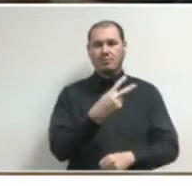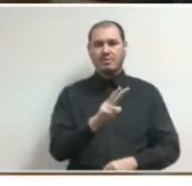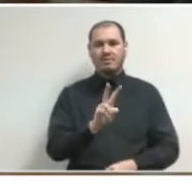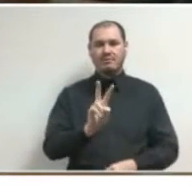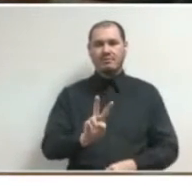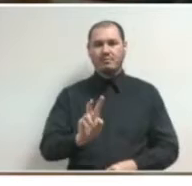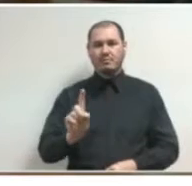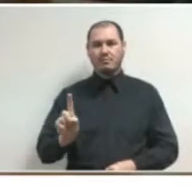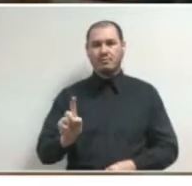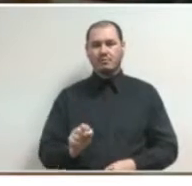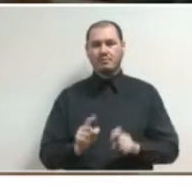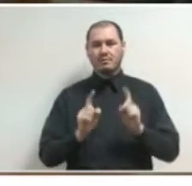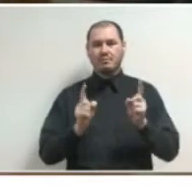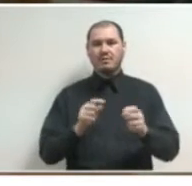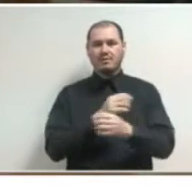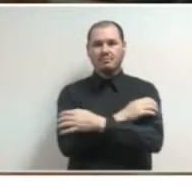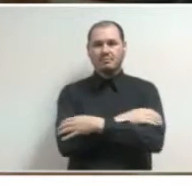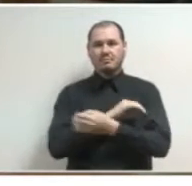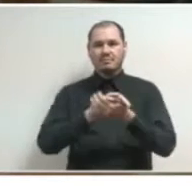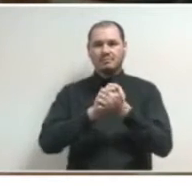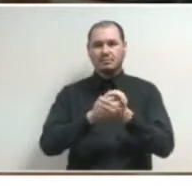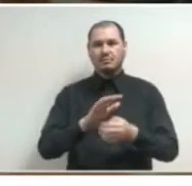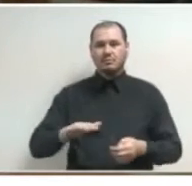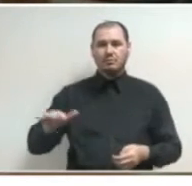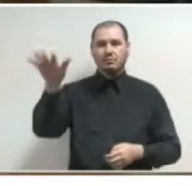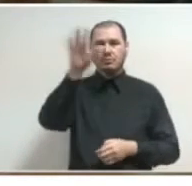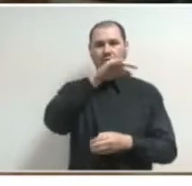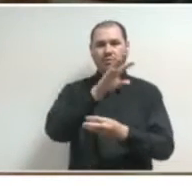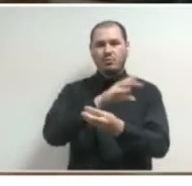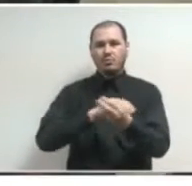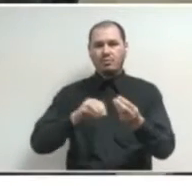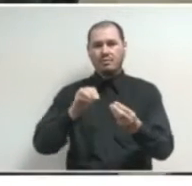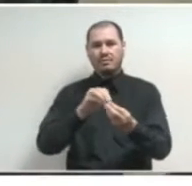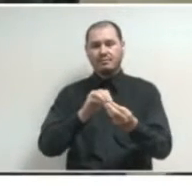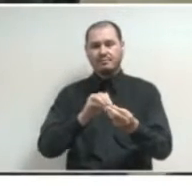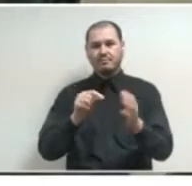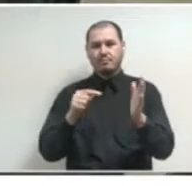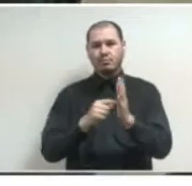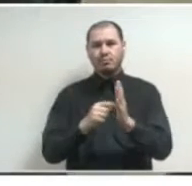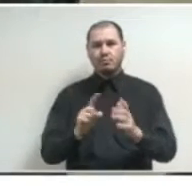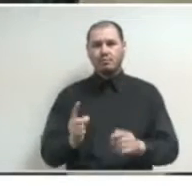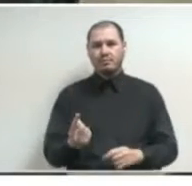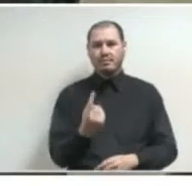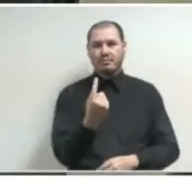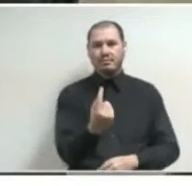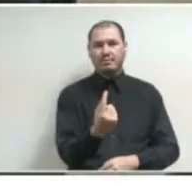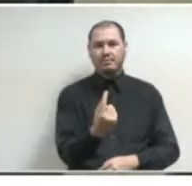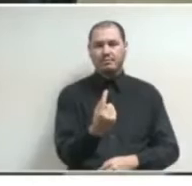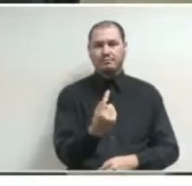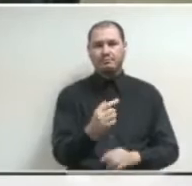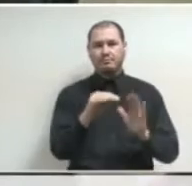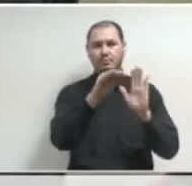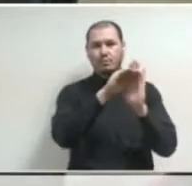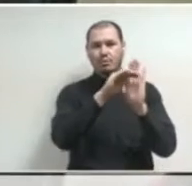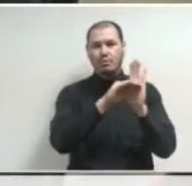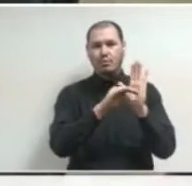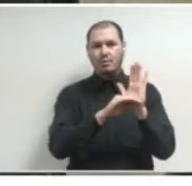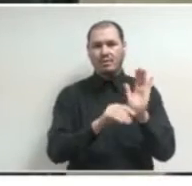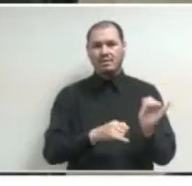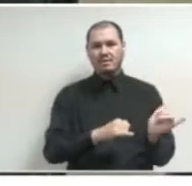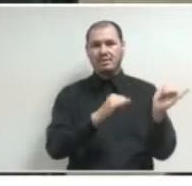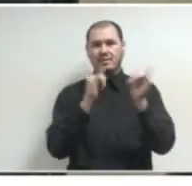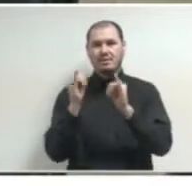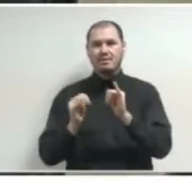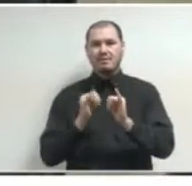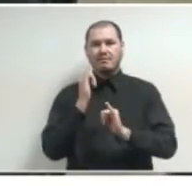ñamuñe porunguá, maite y mía de ahí, bañan de lecha, bañan de lendúa, hasta no tenéis que llevar el orden del día,